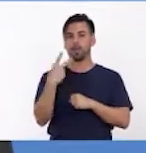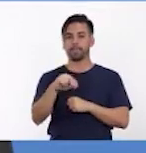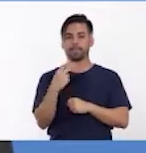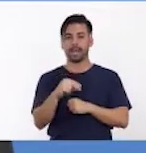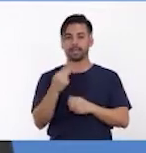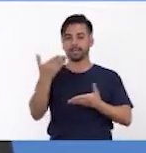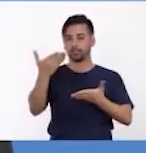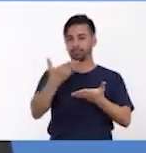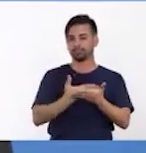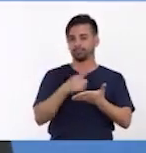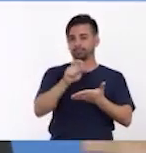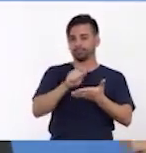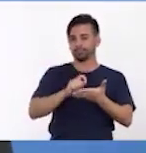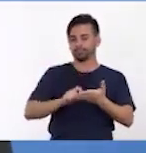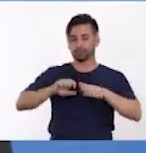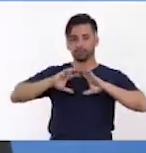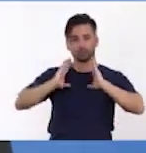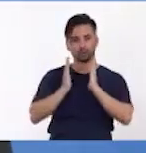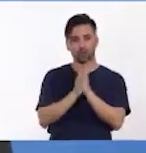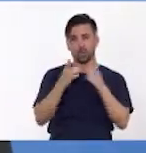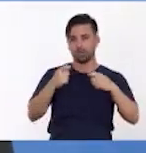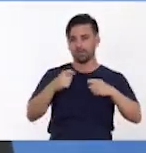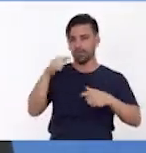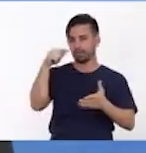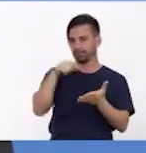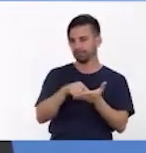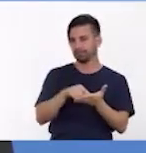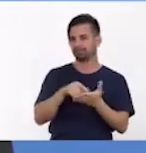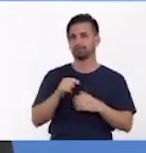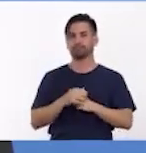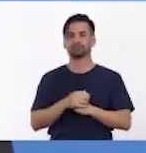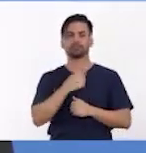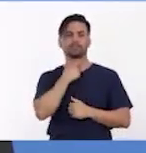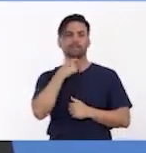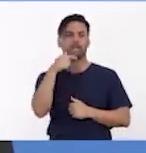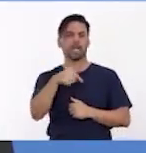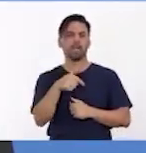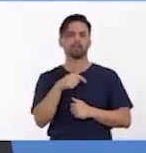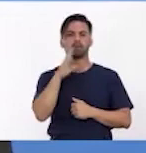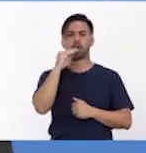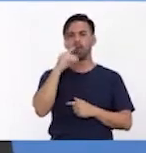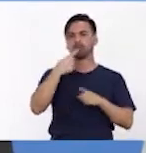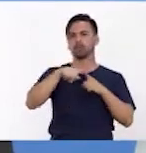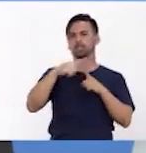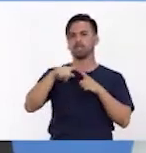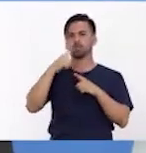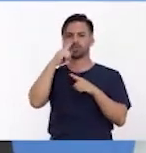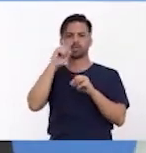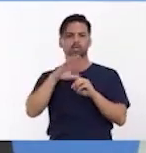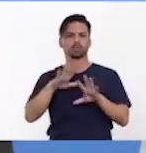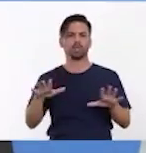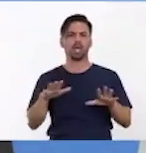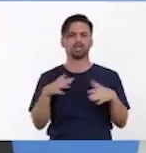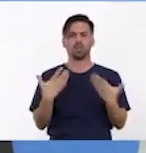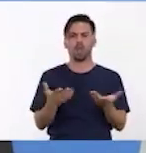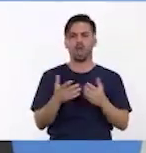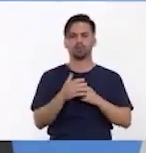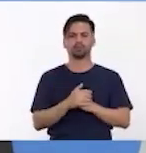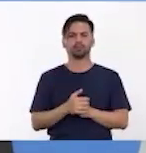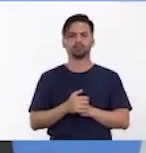práctico integrador. Por ejemplo, si hablamos de los recursos naturales, tenemos que referirnos, por ejemplo, el